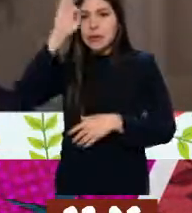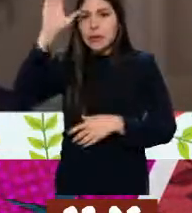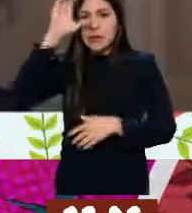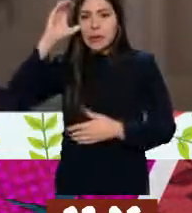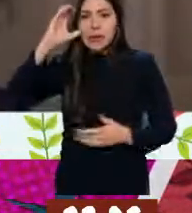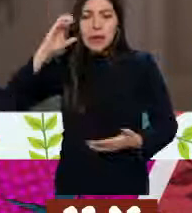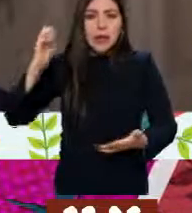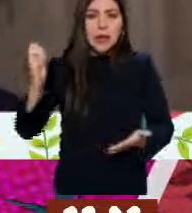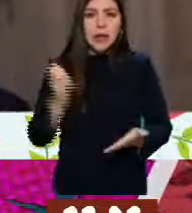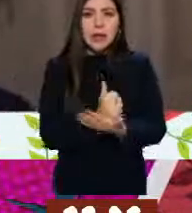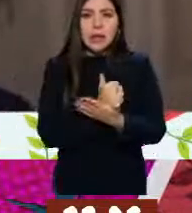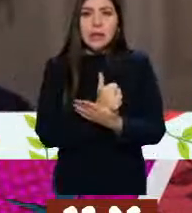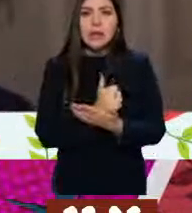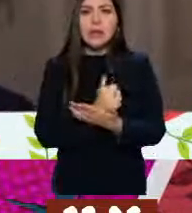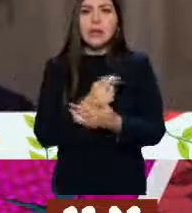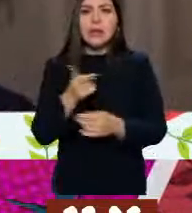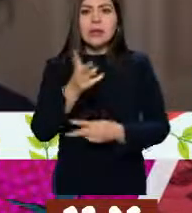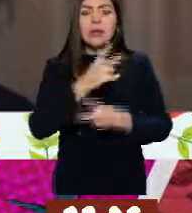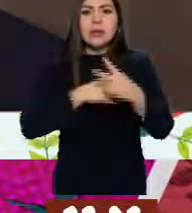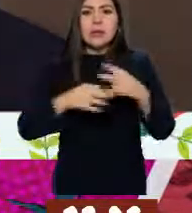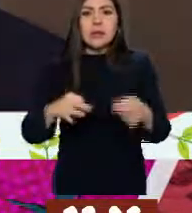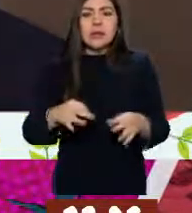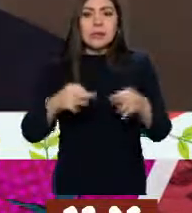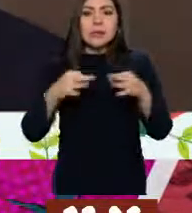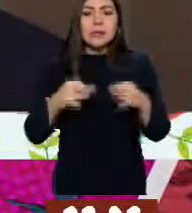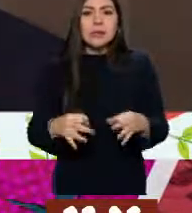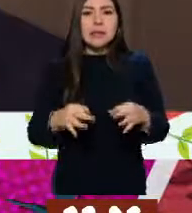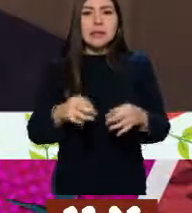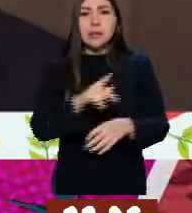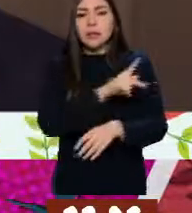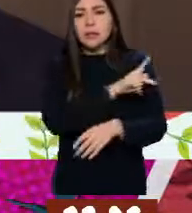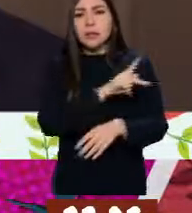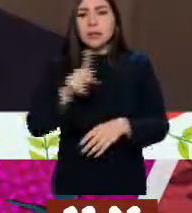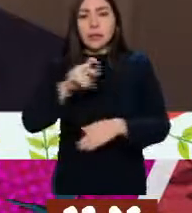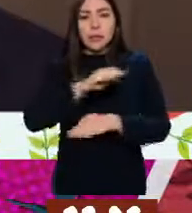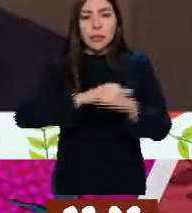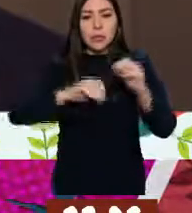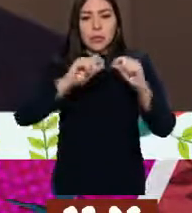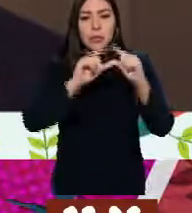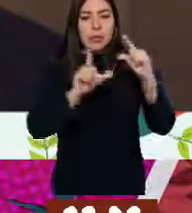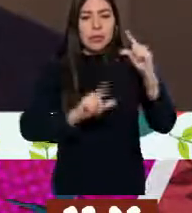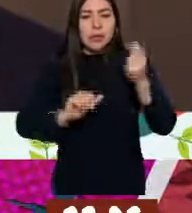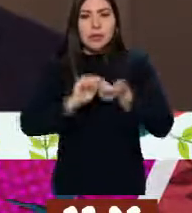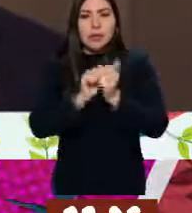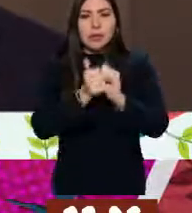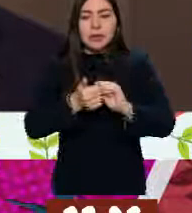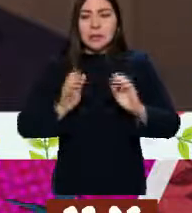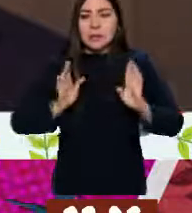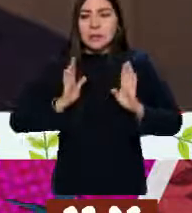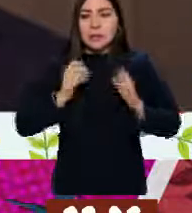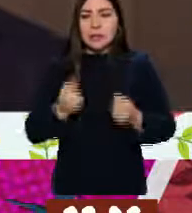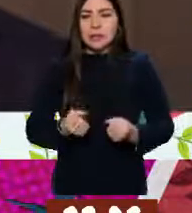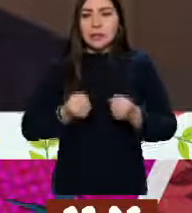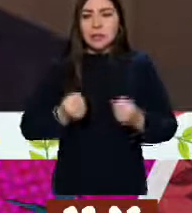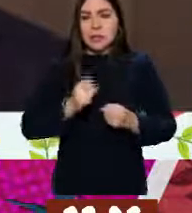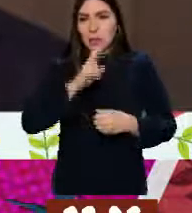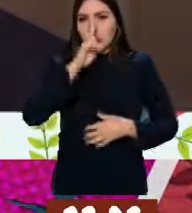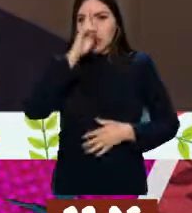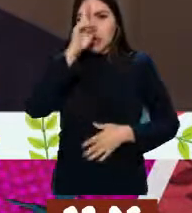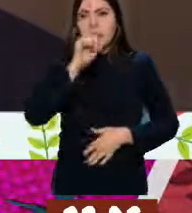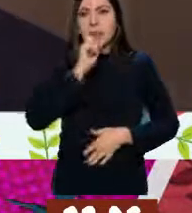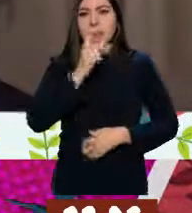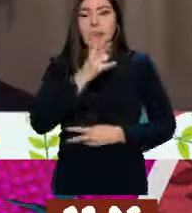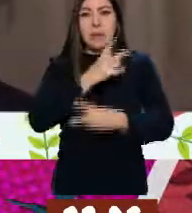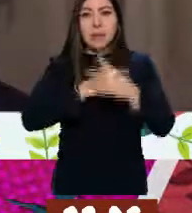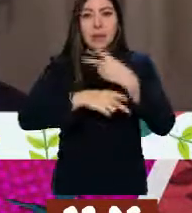la auténtica militarización de la seguridad pública en el país de una manera muy violenta y además